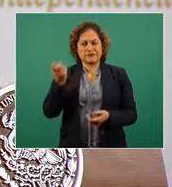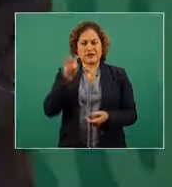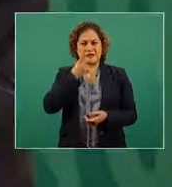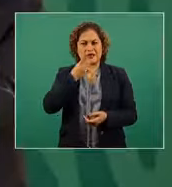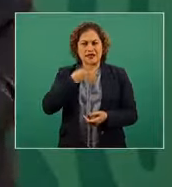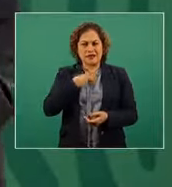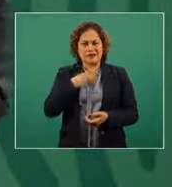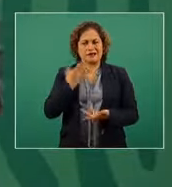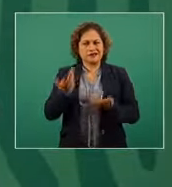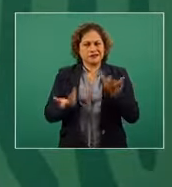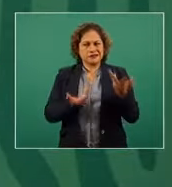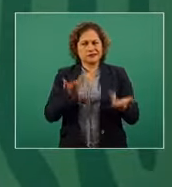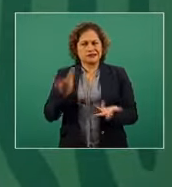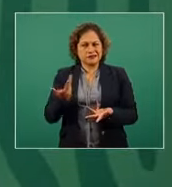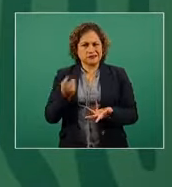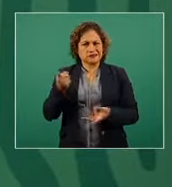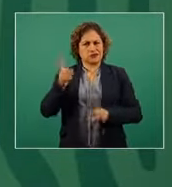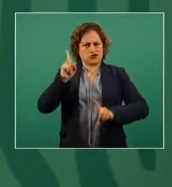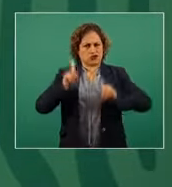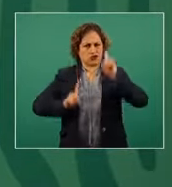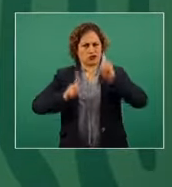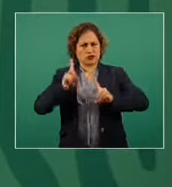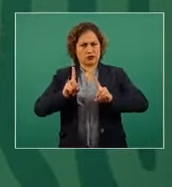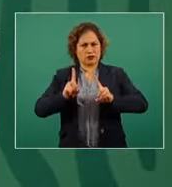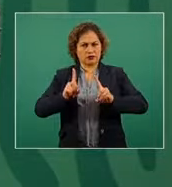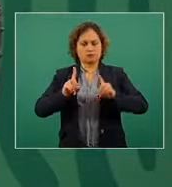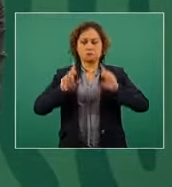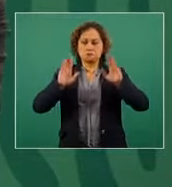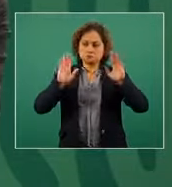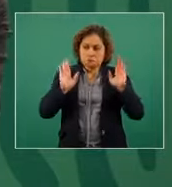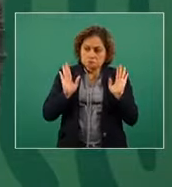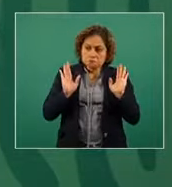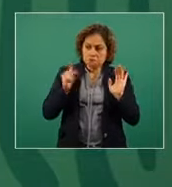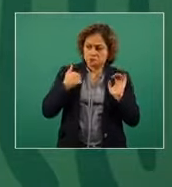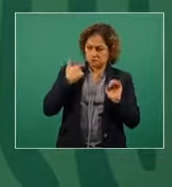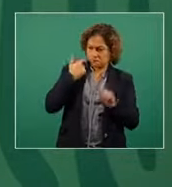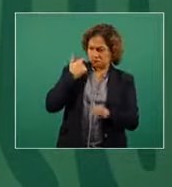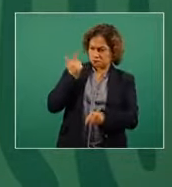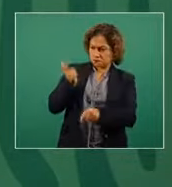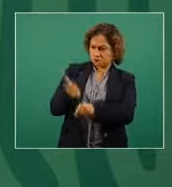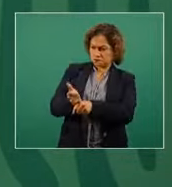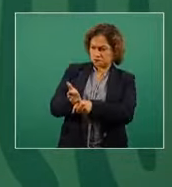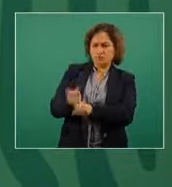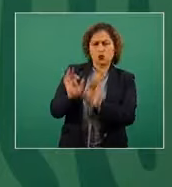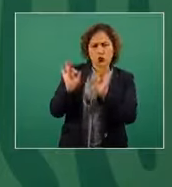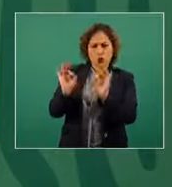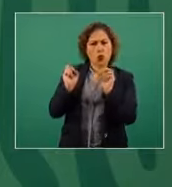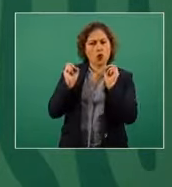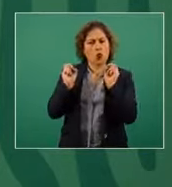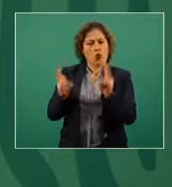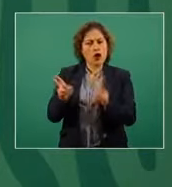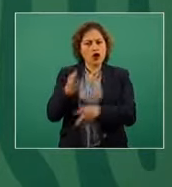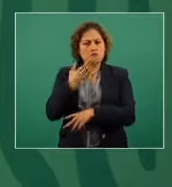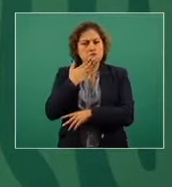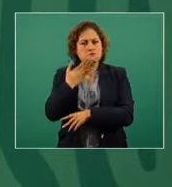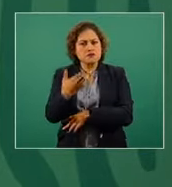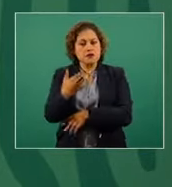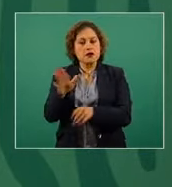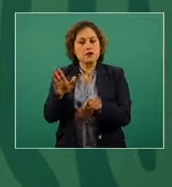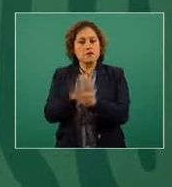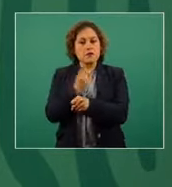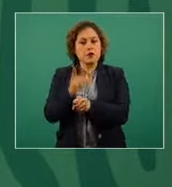gusto, porque quiere decir que ya se está hablando